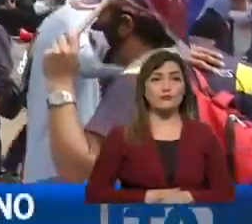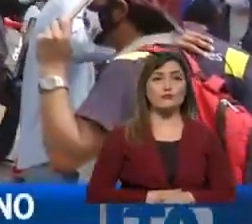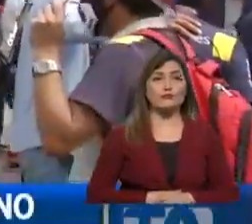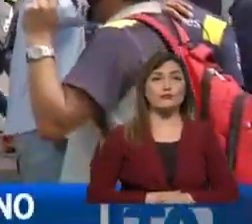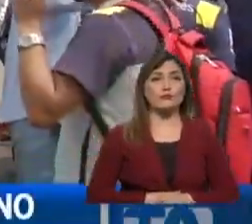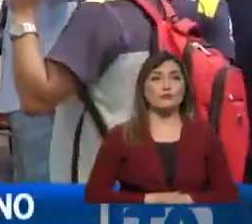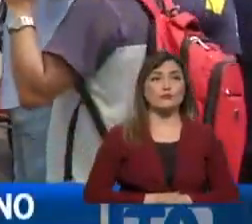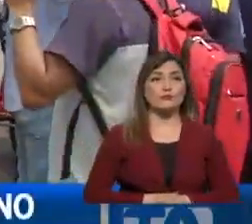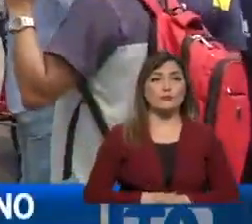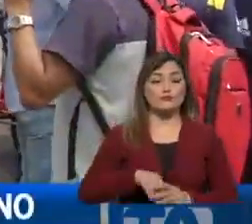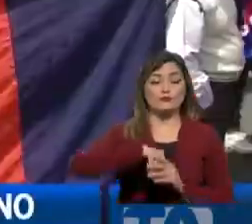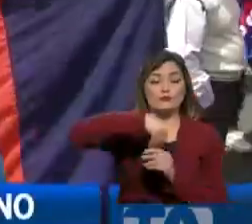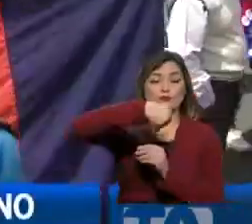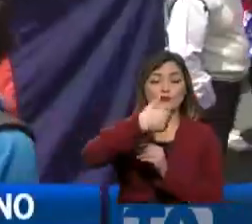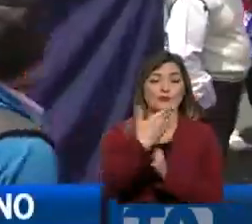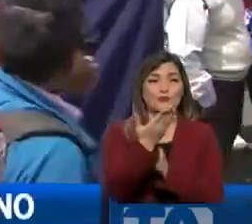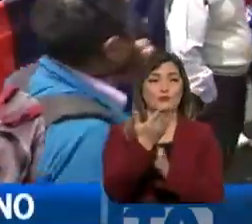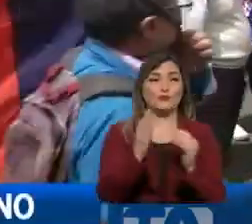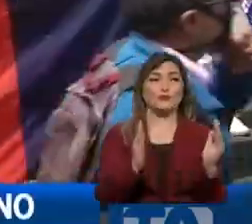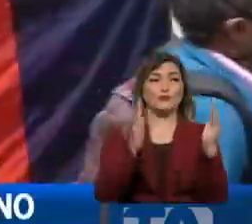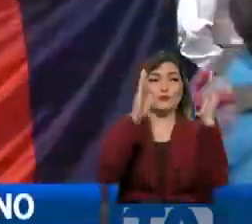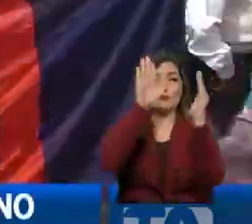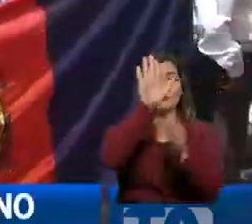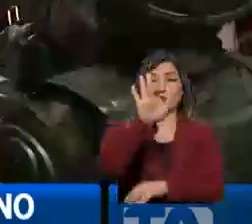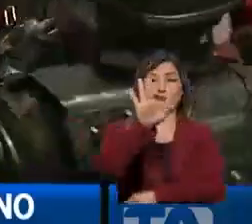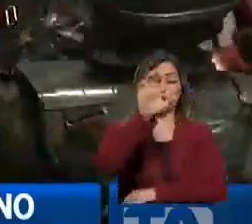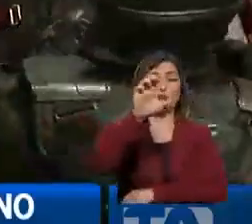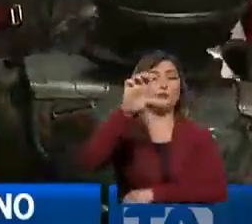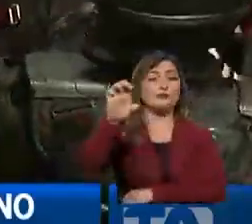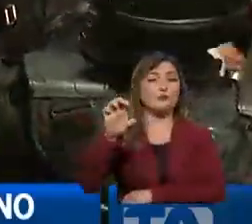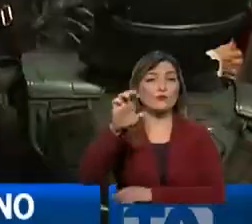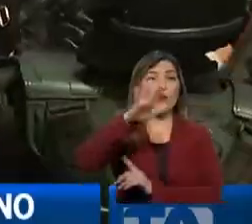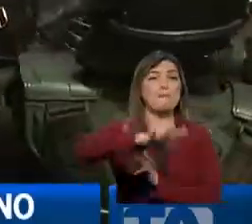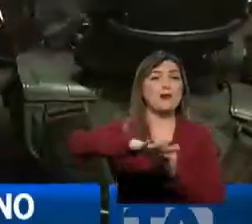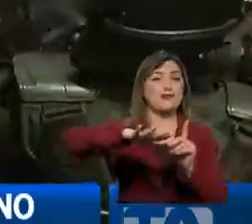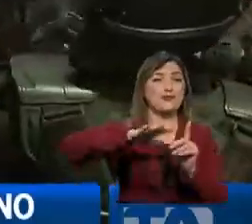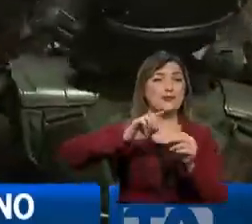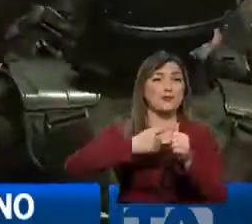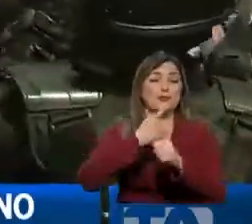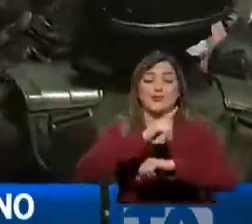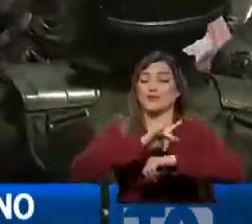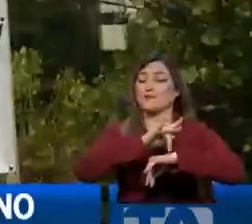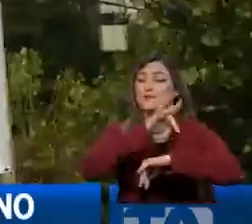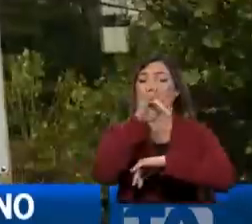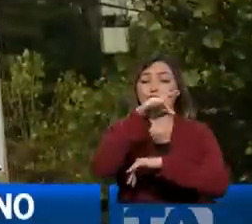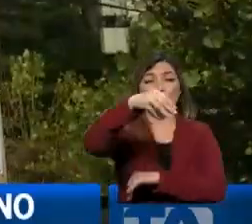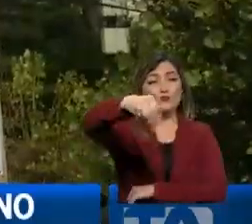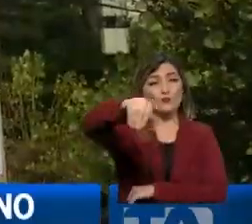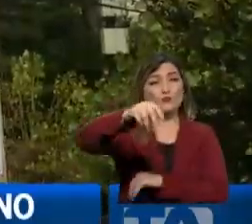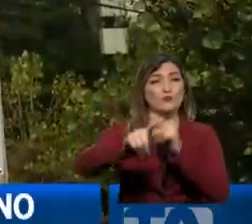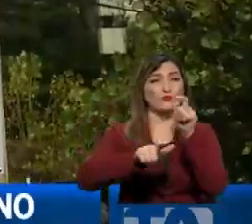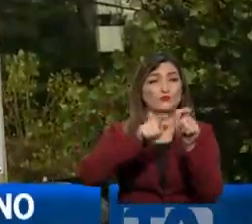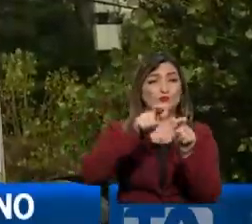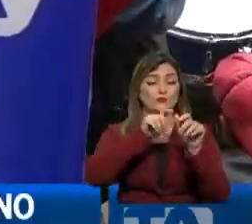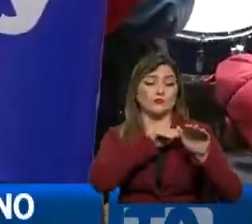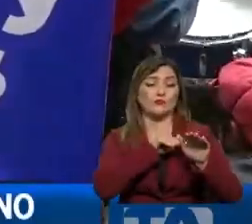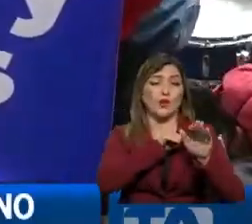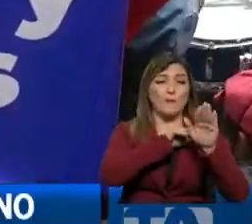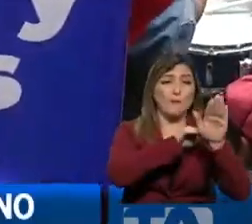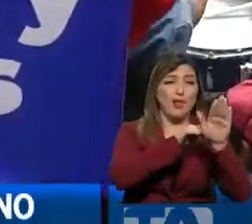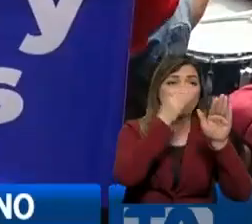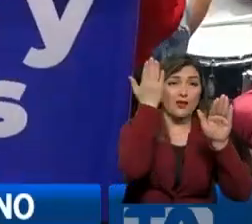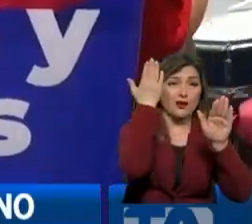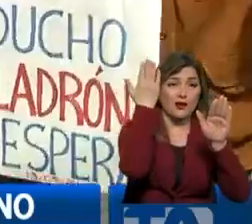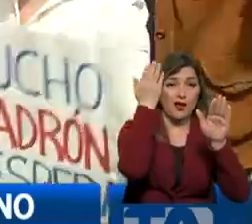Este fue el ambiente en los exteriores del Tribunal Contencioso Electoral durante las primeras horas de este miércoles. Ciudadanos tanto a favor como en contra